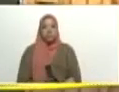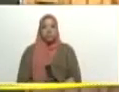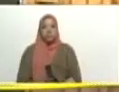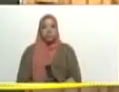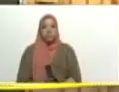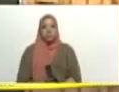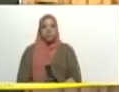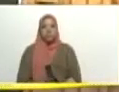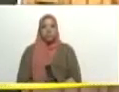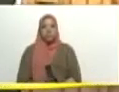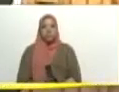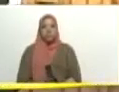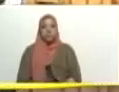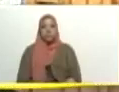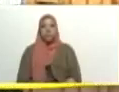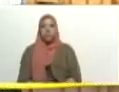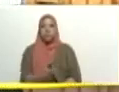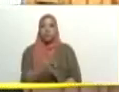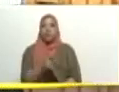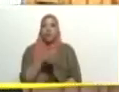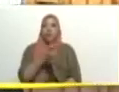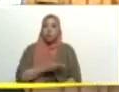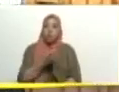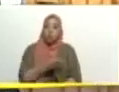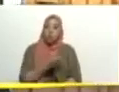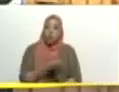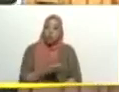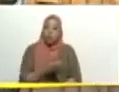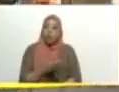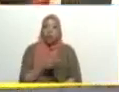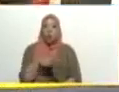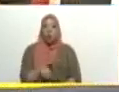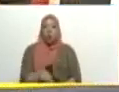Creo que estamos dando un paso gigantesco.